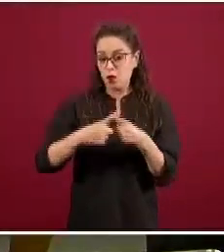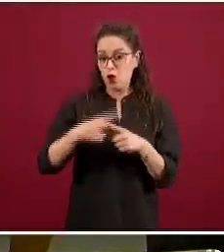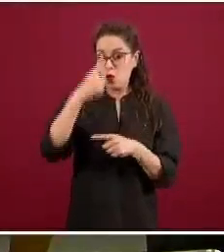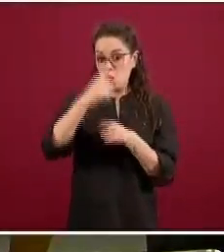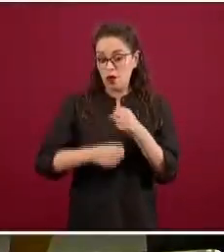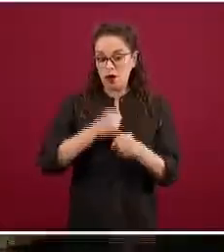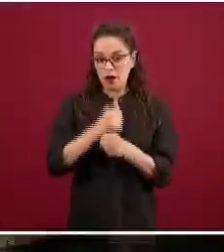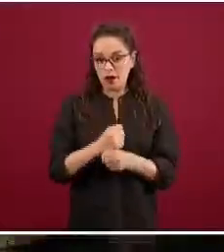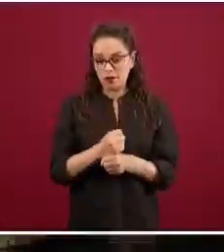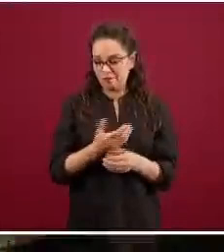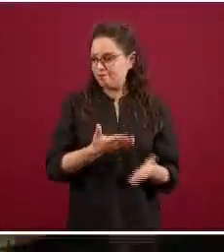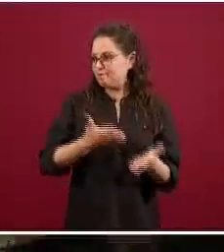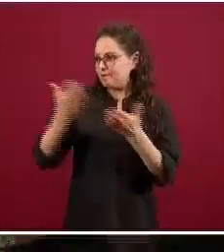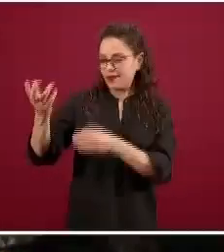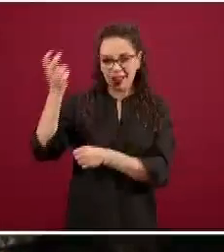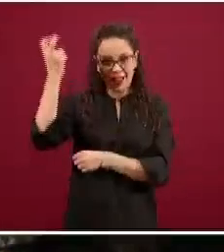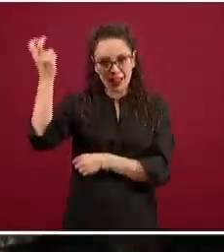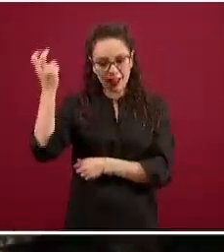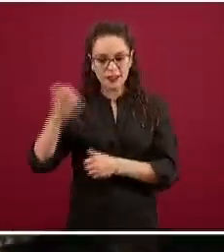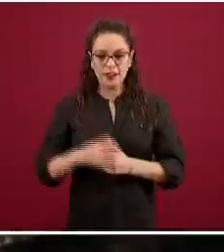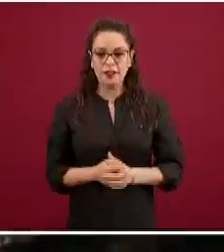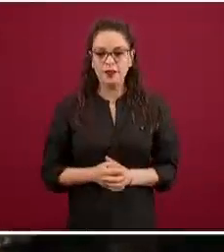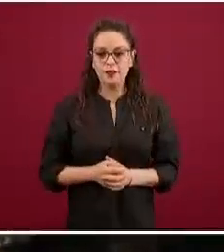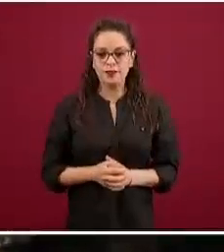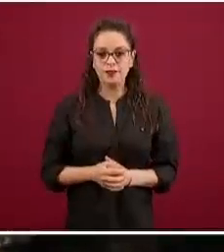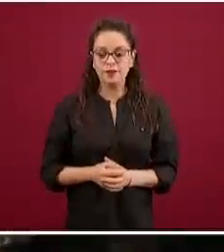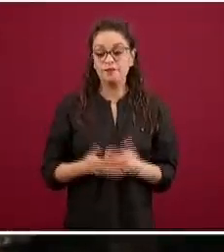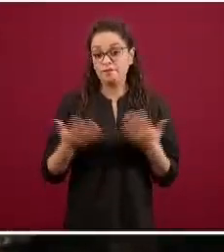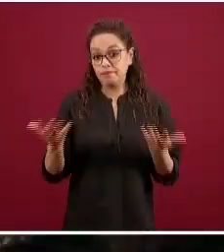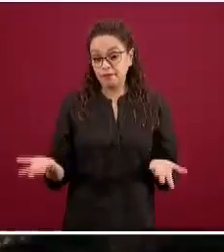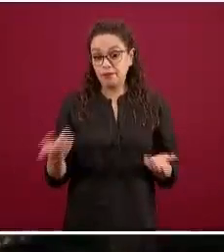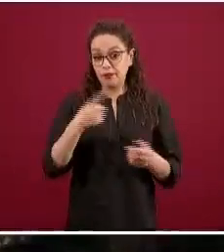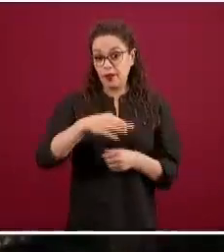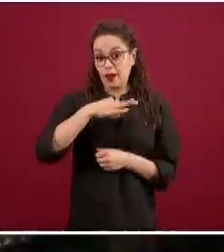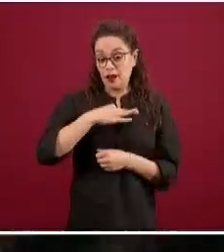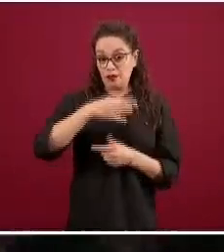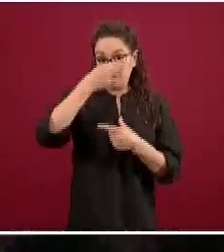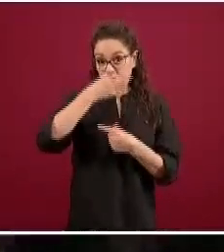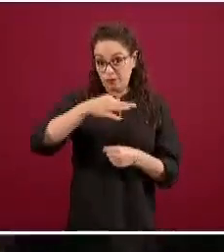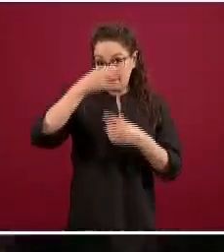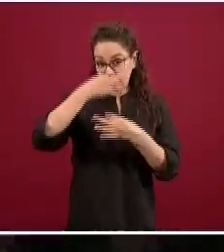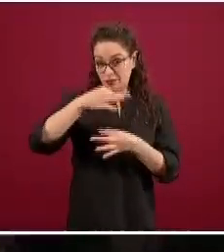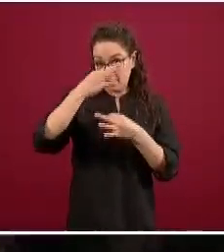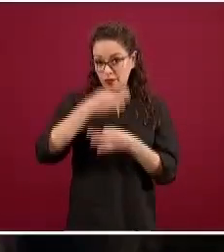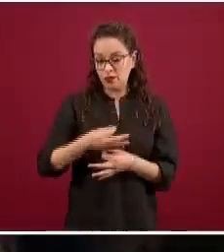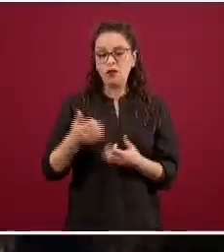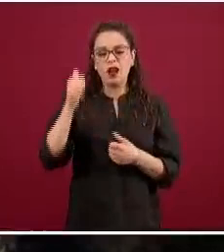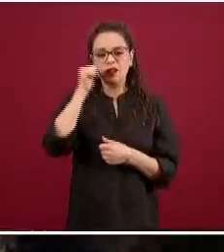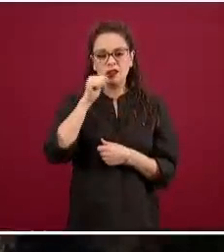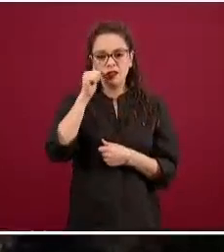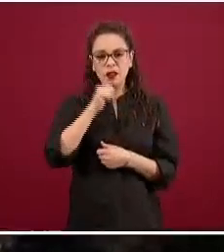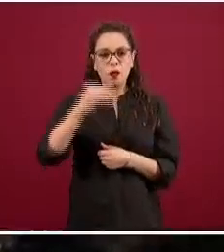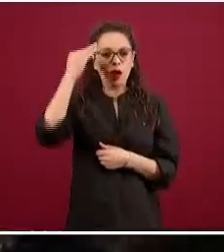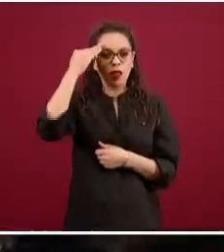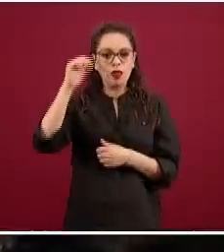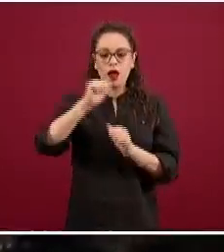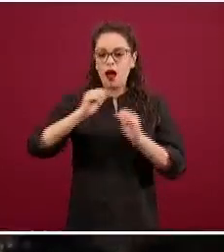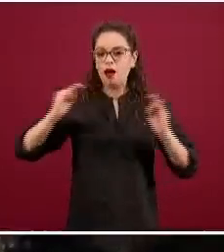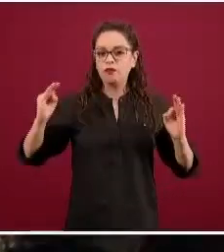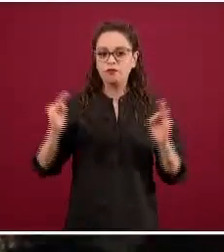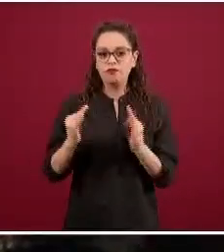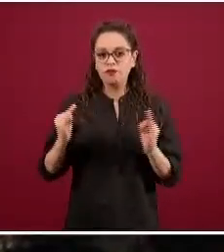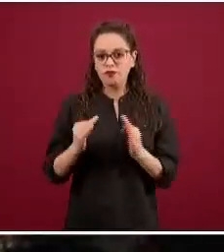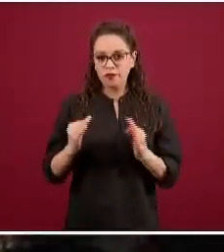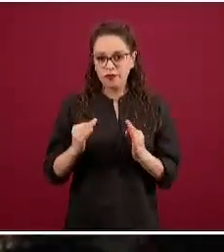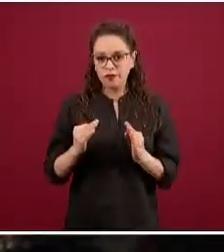Noten también que las infecciones respiratorias agudas ocurren más en el invierno, esto es enero